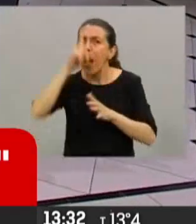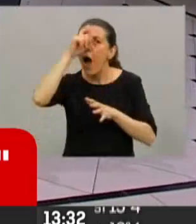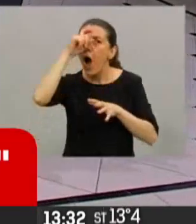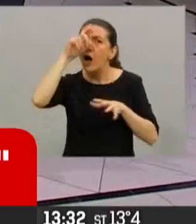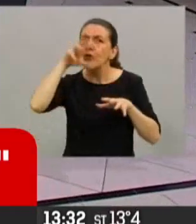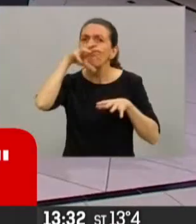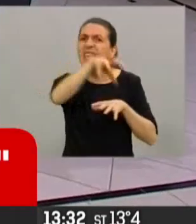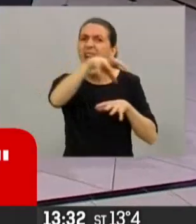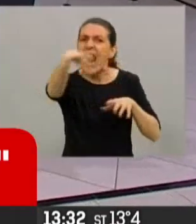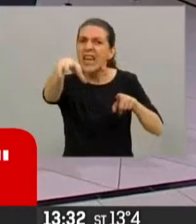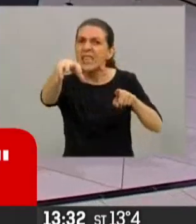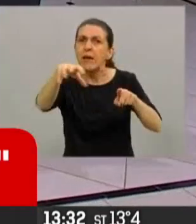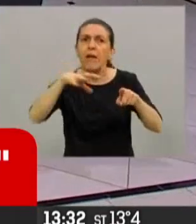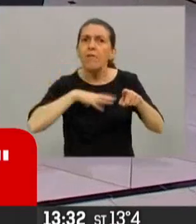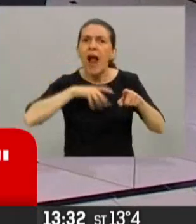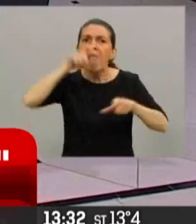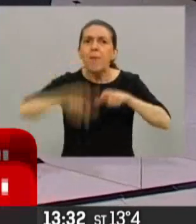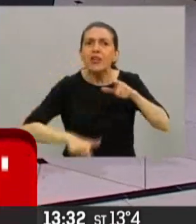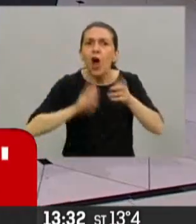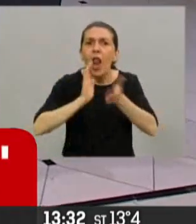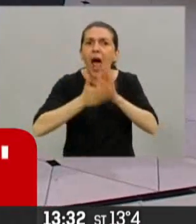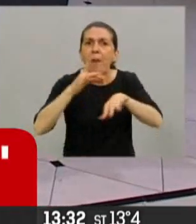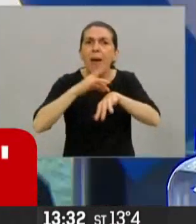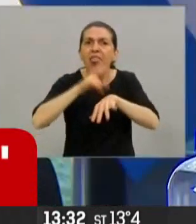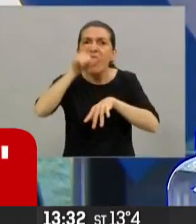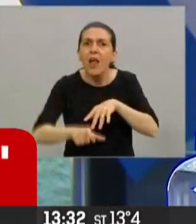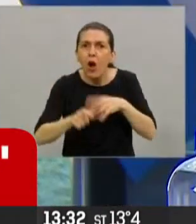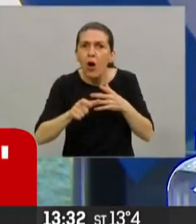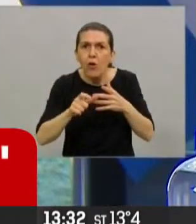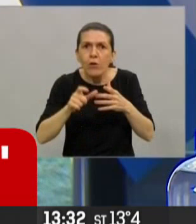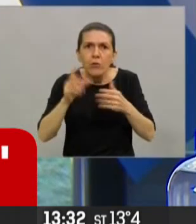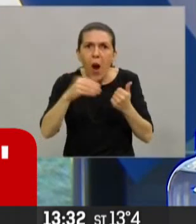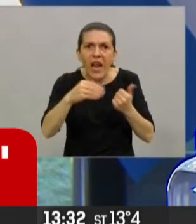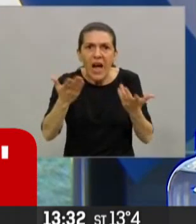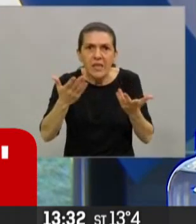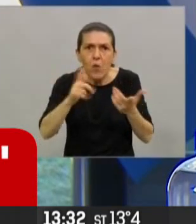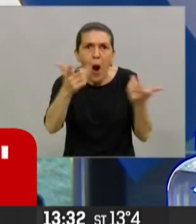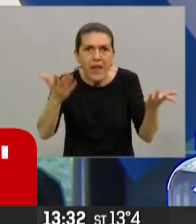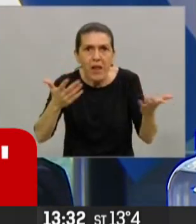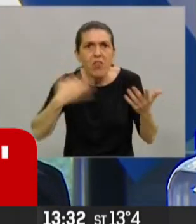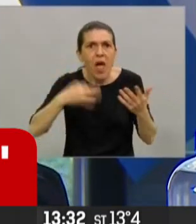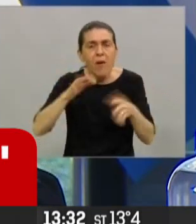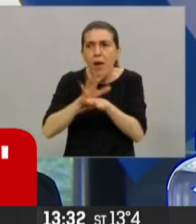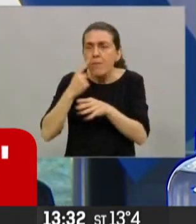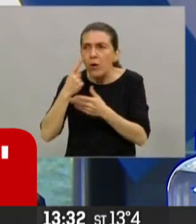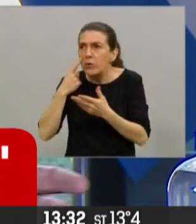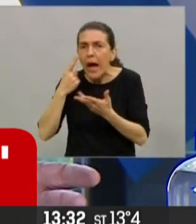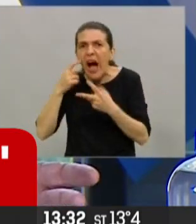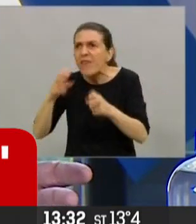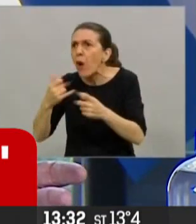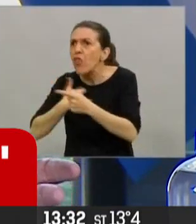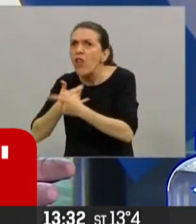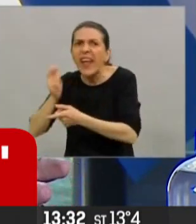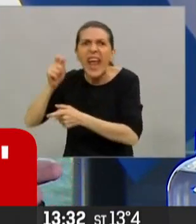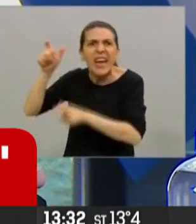donde hacían falta más terapistas, que Chaco no tenía. Y tuvimos que ir a buscar los terapistas. Y yo le quiero dar